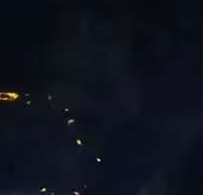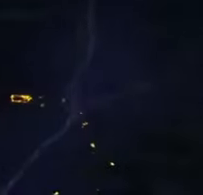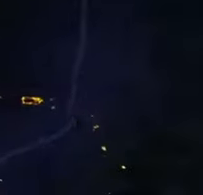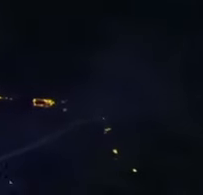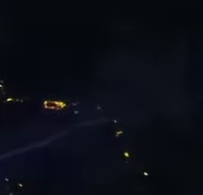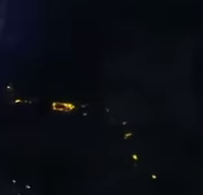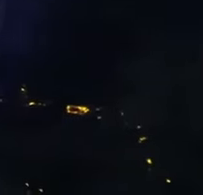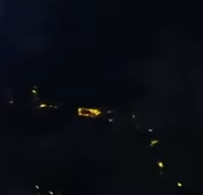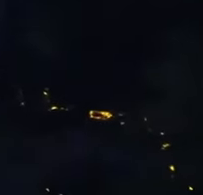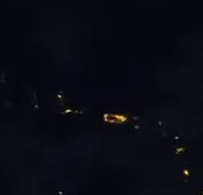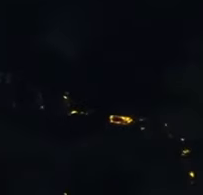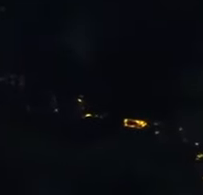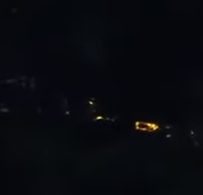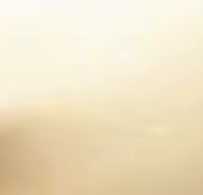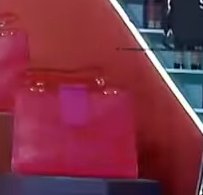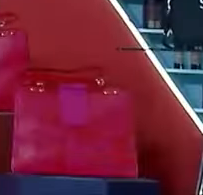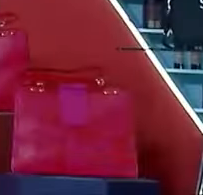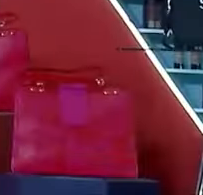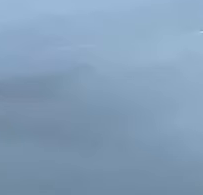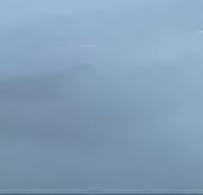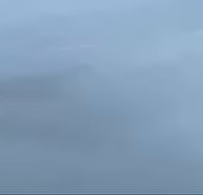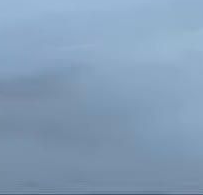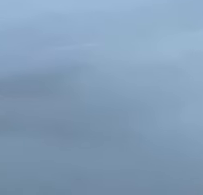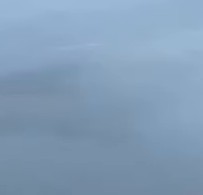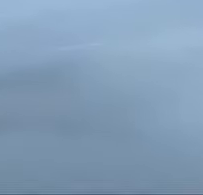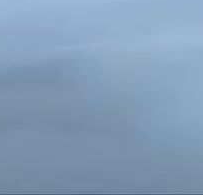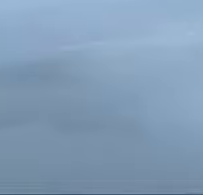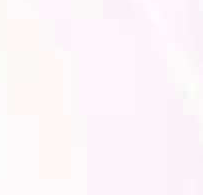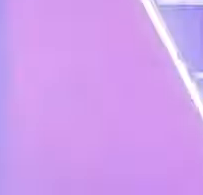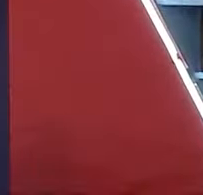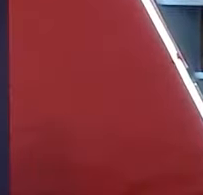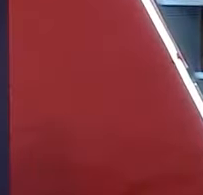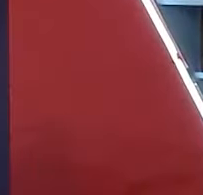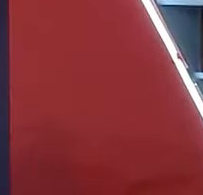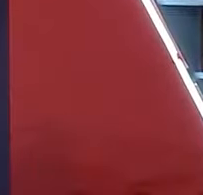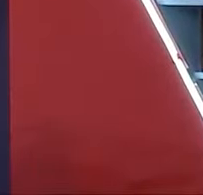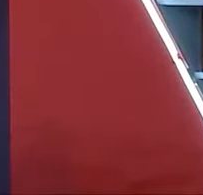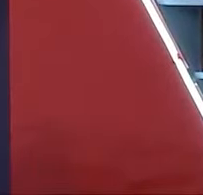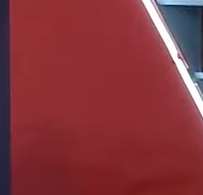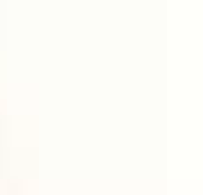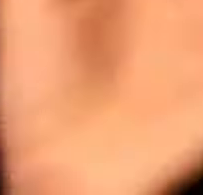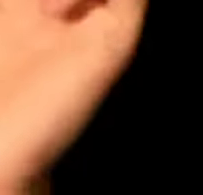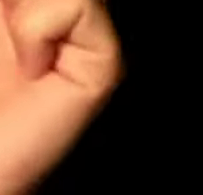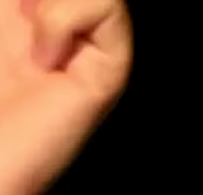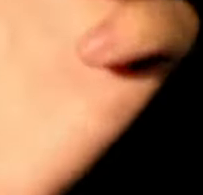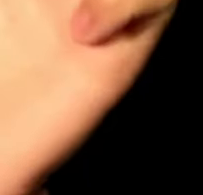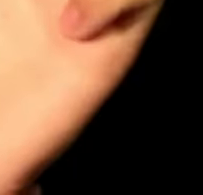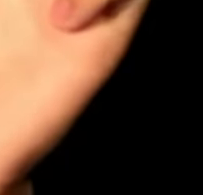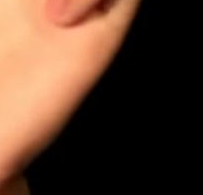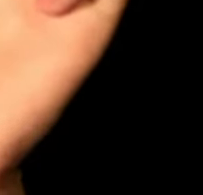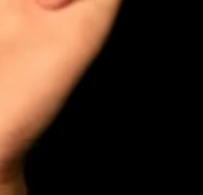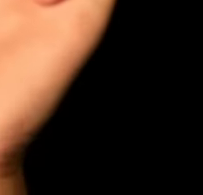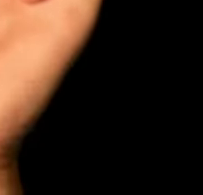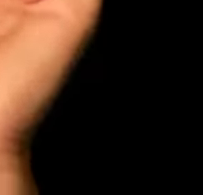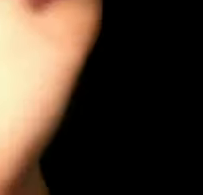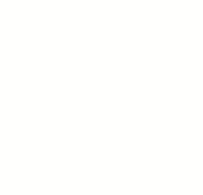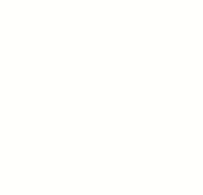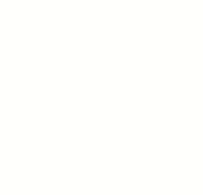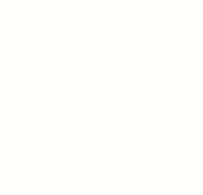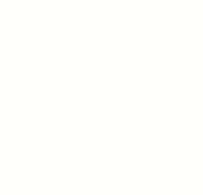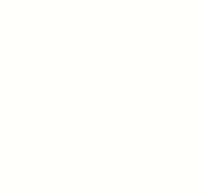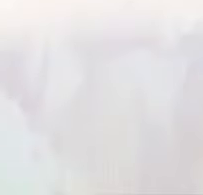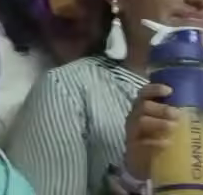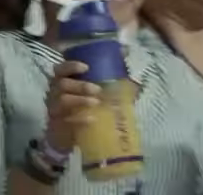El mundo cambió y nosotros con él. Se acerca el momento de reinventar